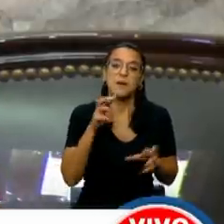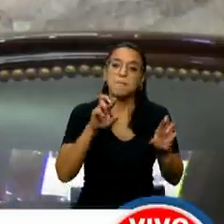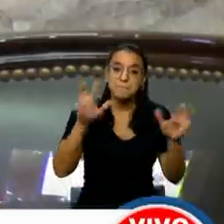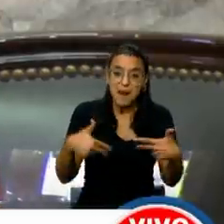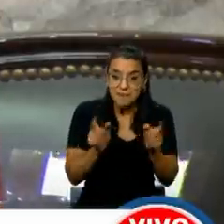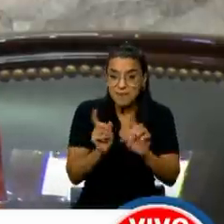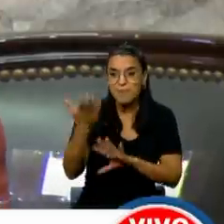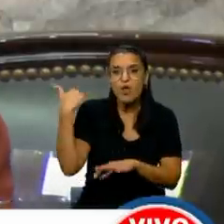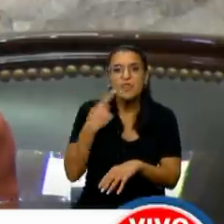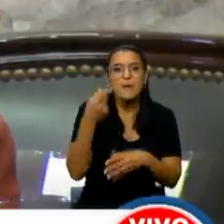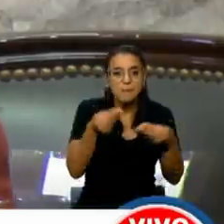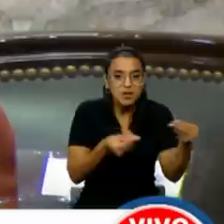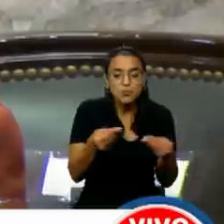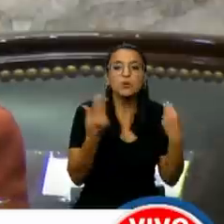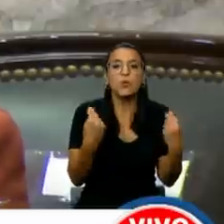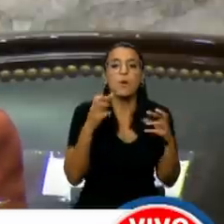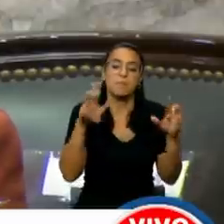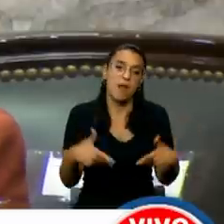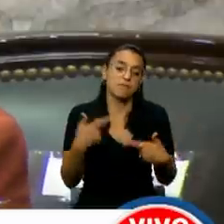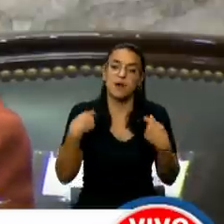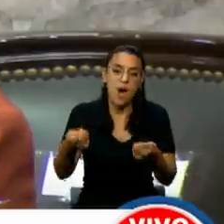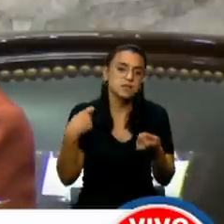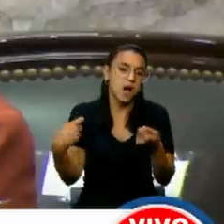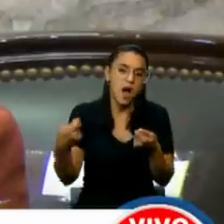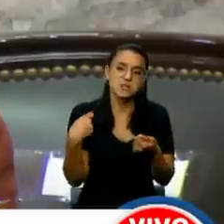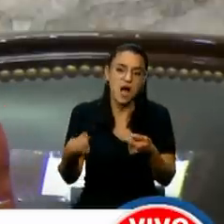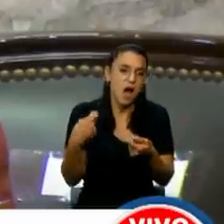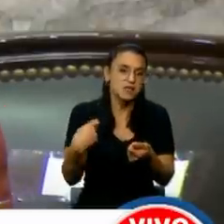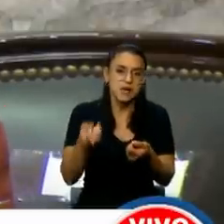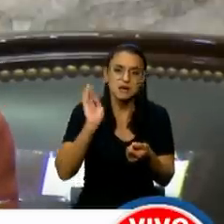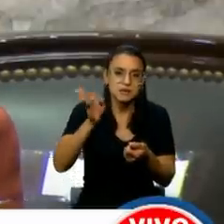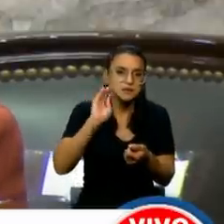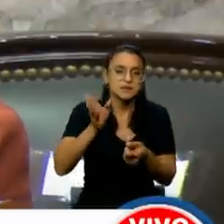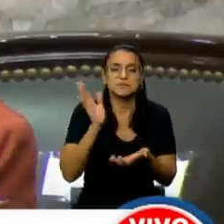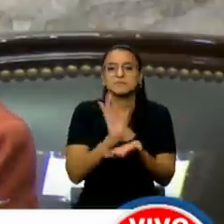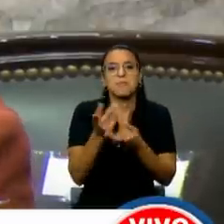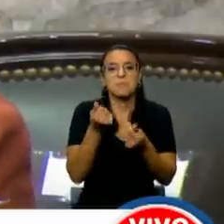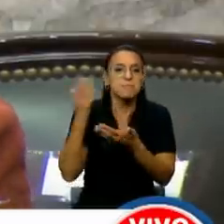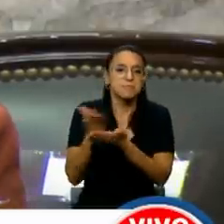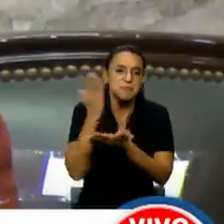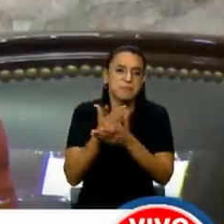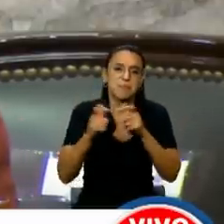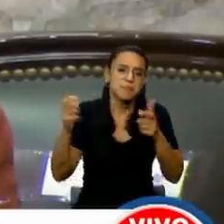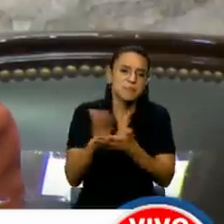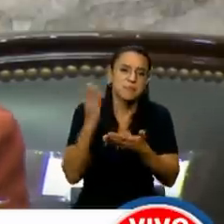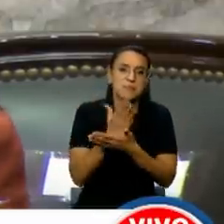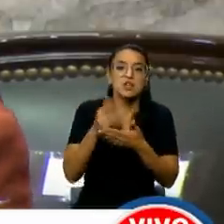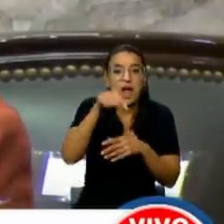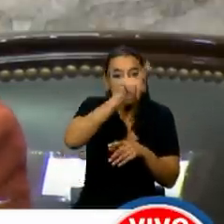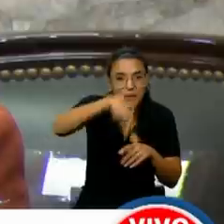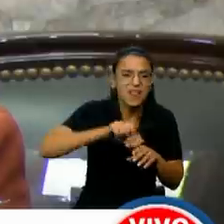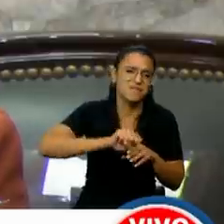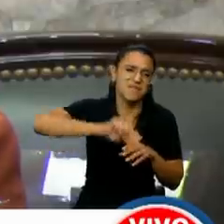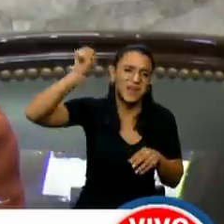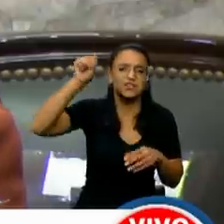que dicen que es el presupuesto es seguir gastando seguir expandiendo la base monetaria a seguir generando inflación